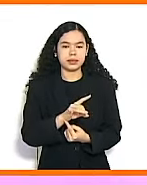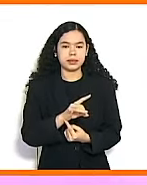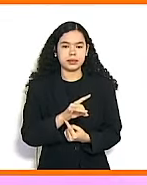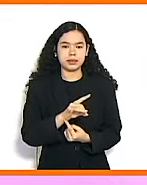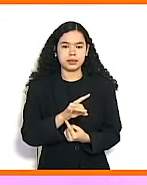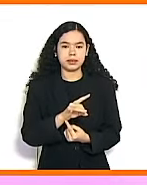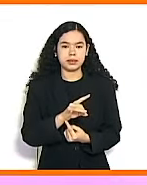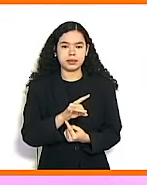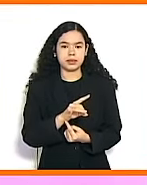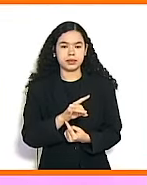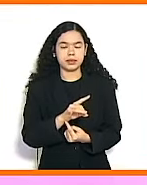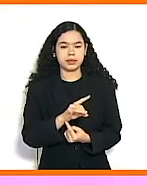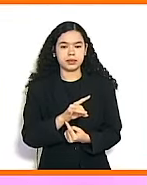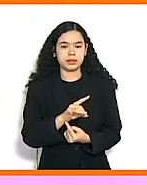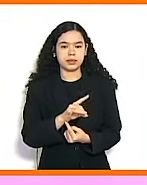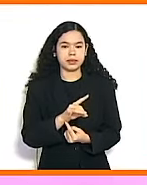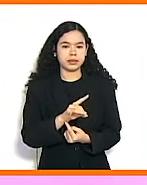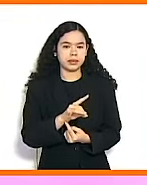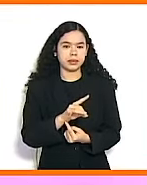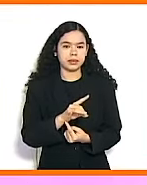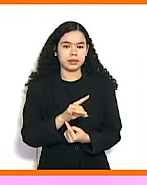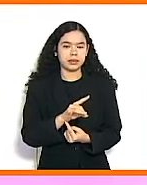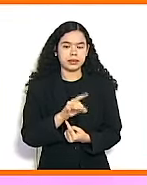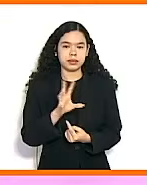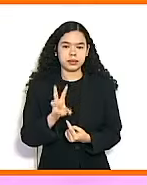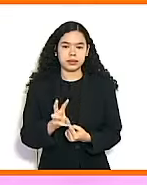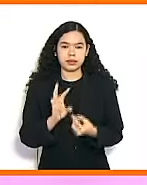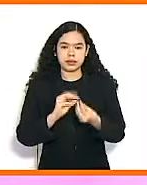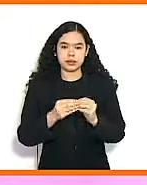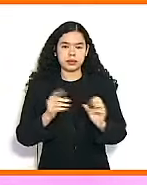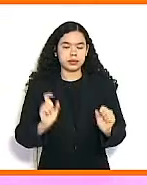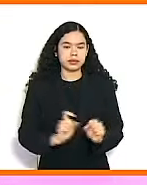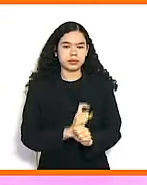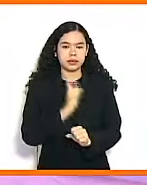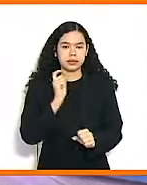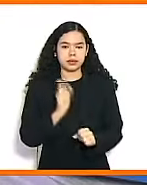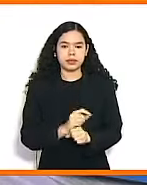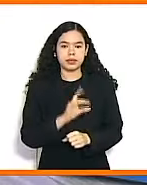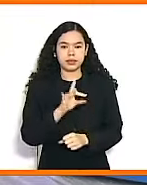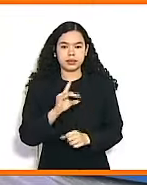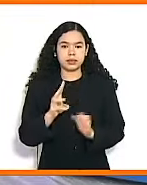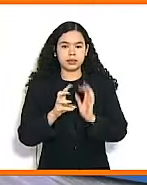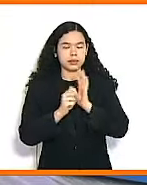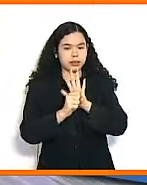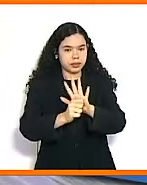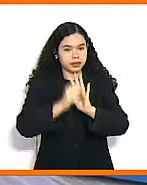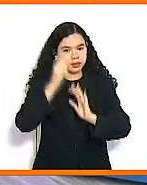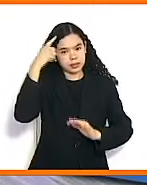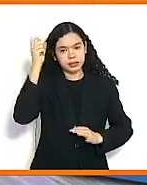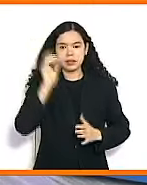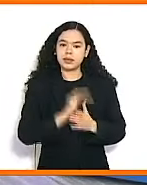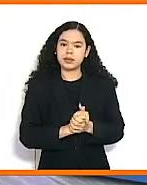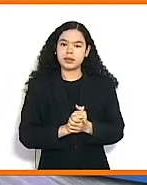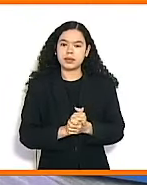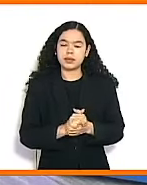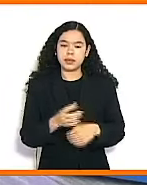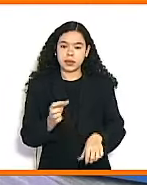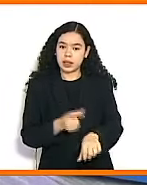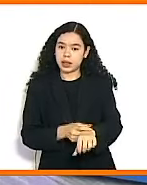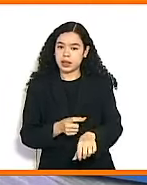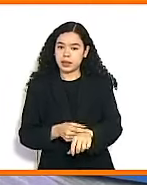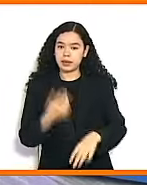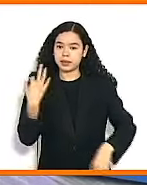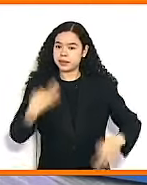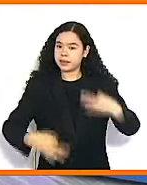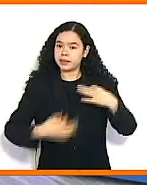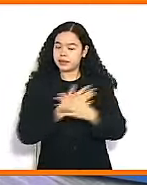dígito. Y este es el 6, tu número ganador es el 86 con su símbolo de sueños, reloj. Muchas